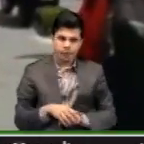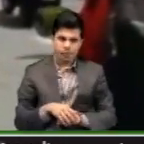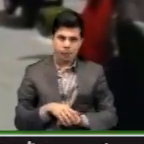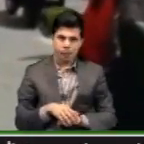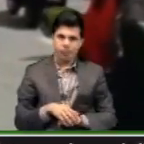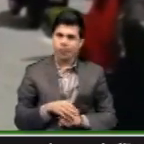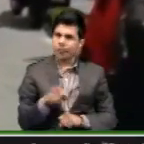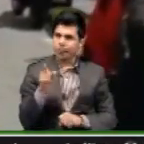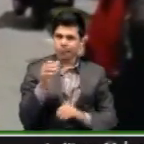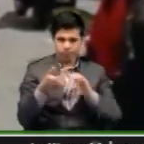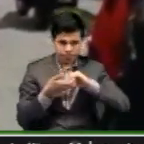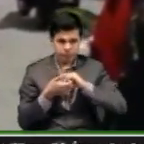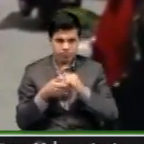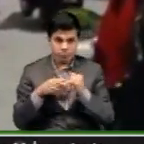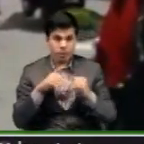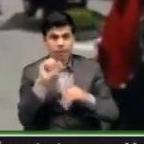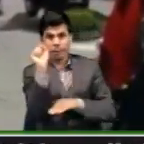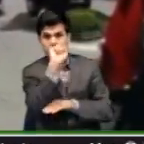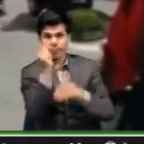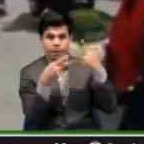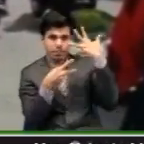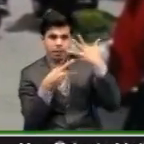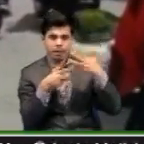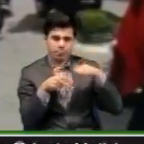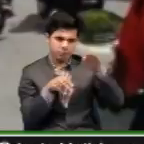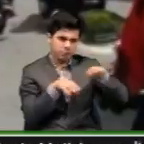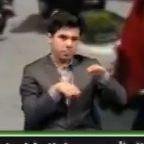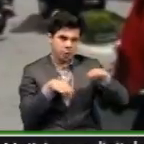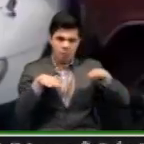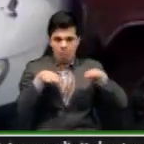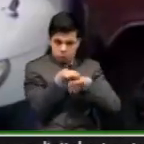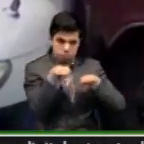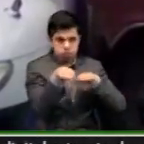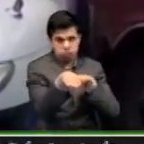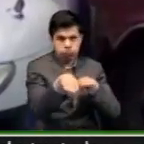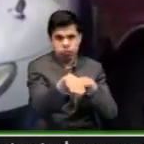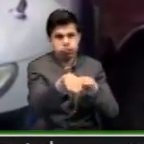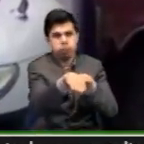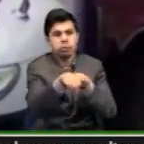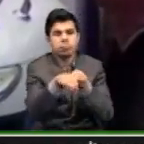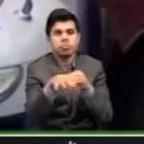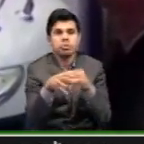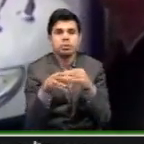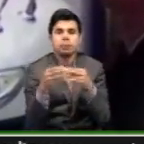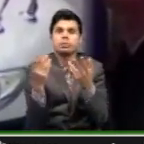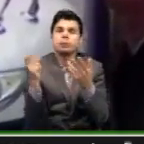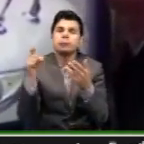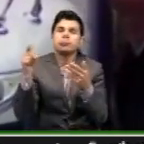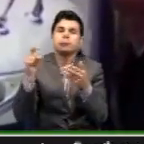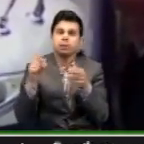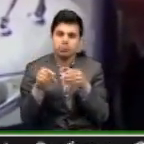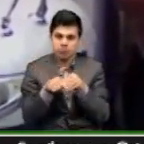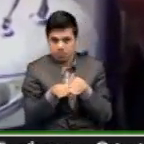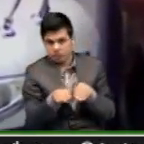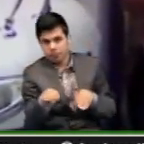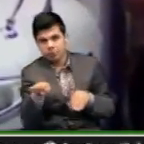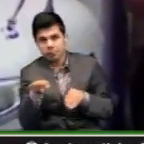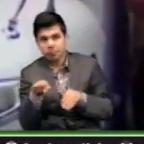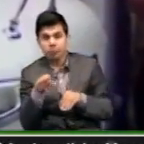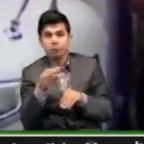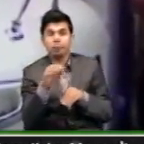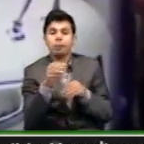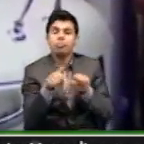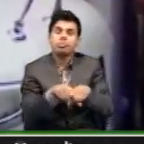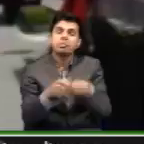tractomula chocó con siete carros que estaban sobre la vía al parecer esperando que dieran paso en el hecho sólo hubo